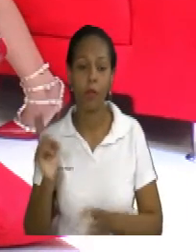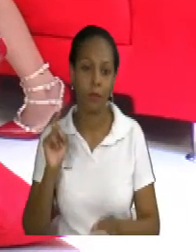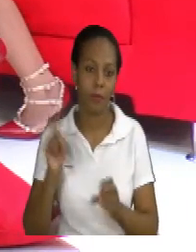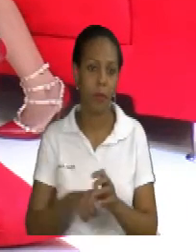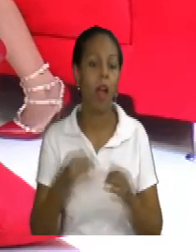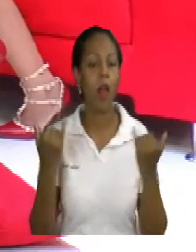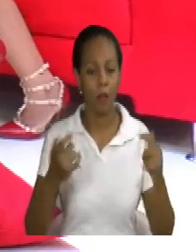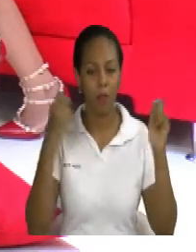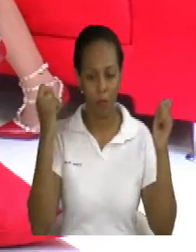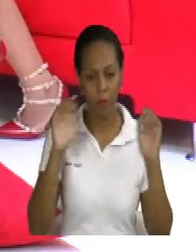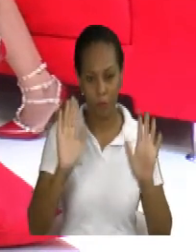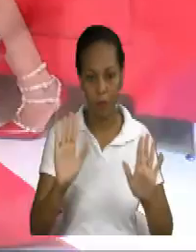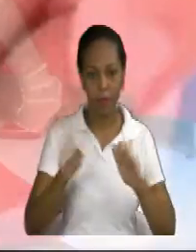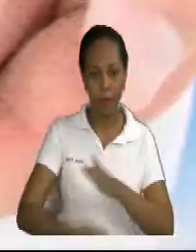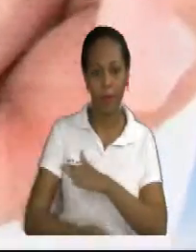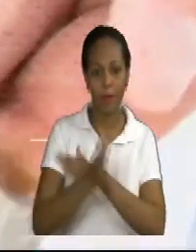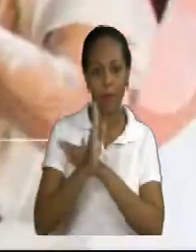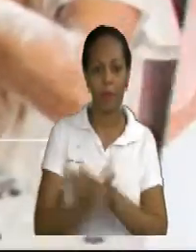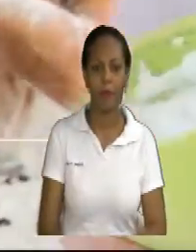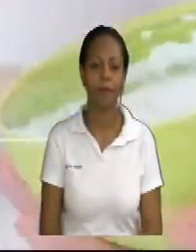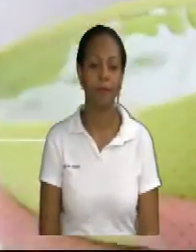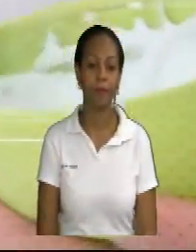pausa y ya regresamos.